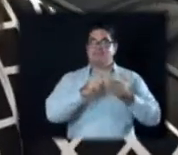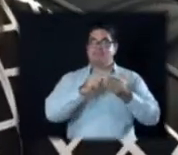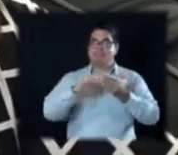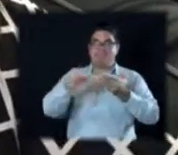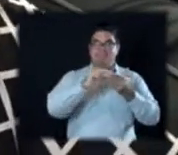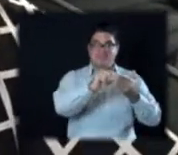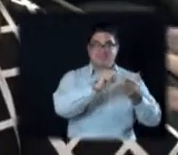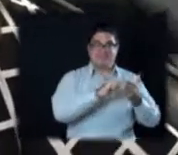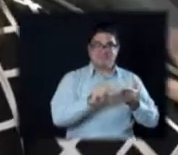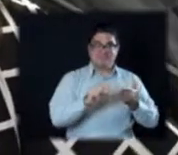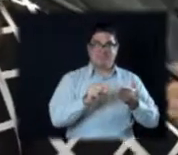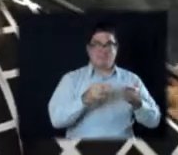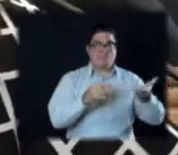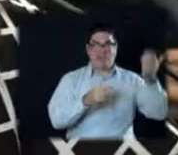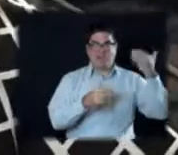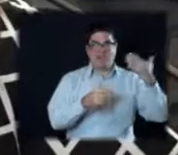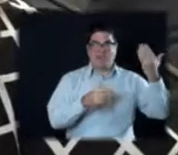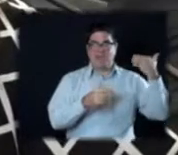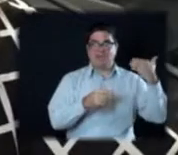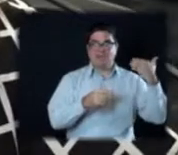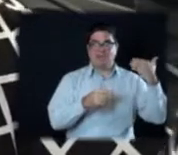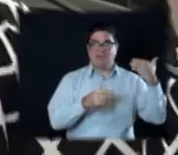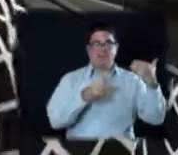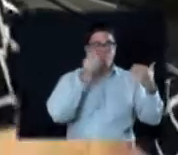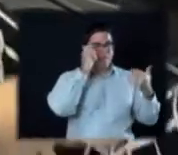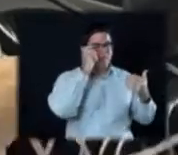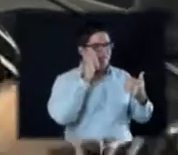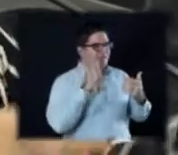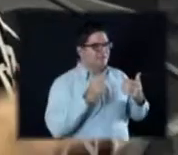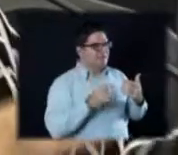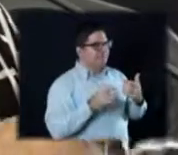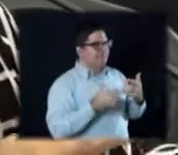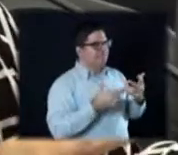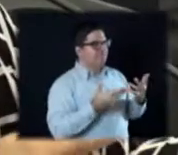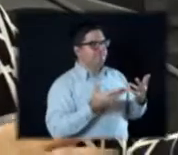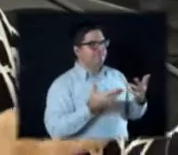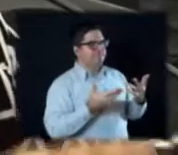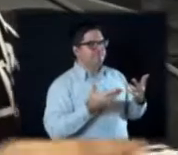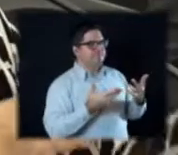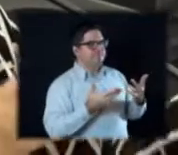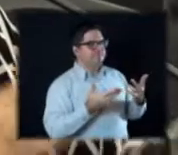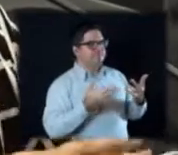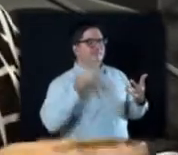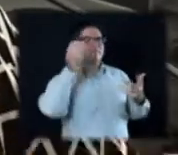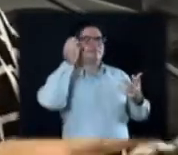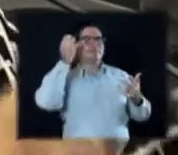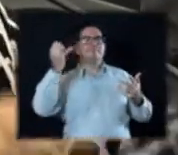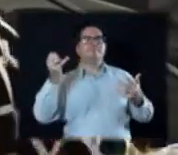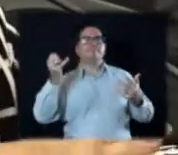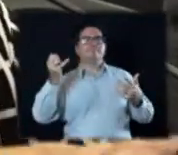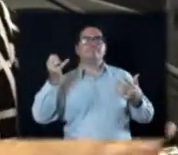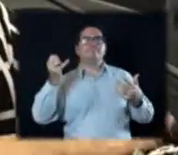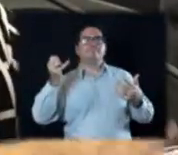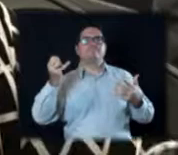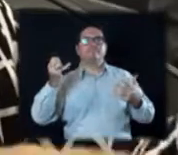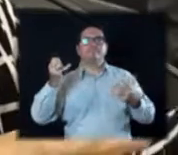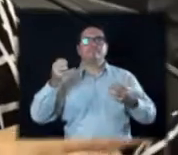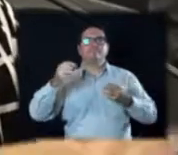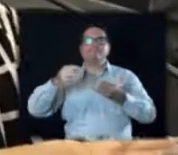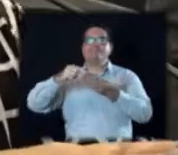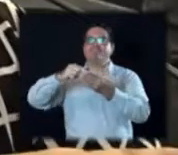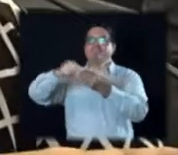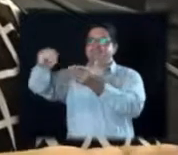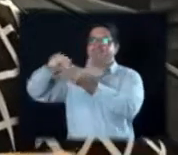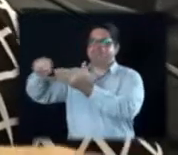de pagar facturas del año anterior. Y uno de los problemas que tenemos es que si todos los